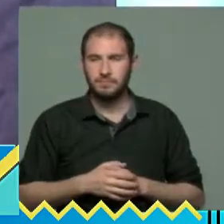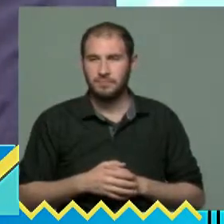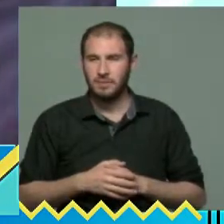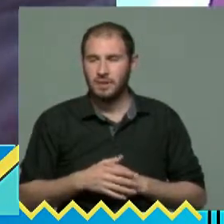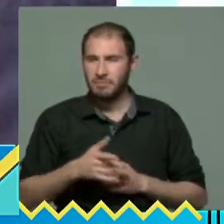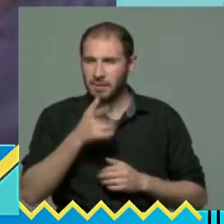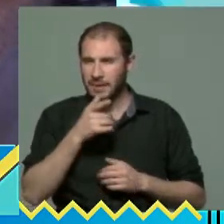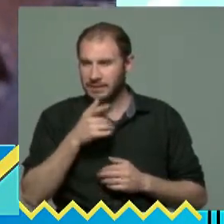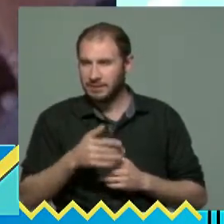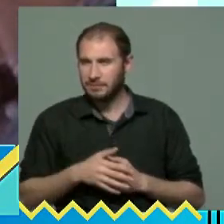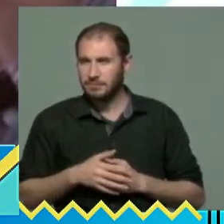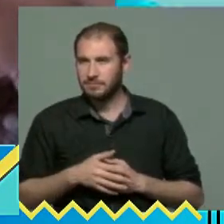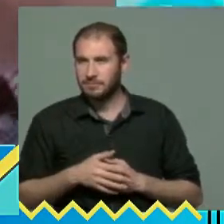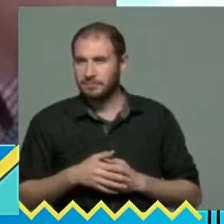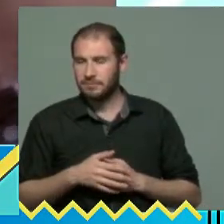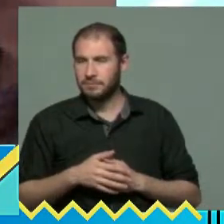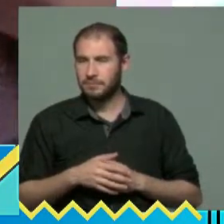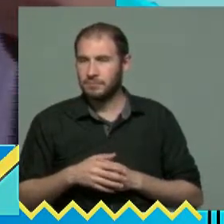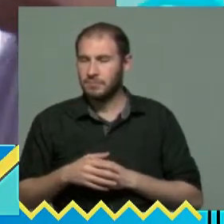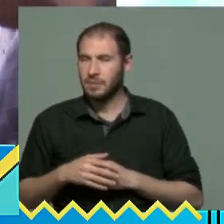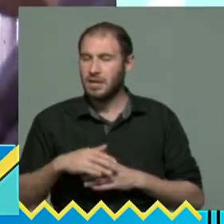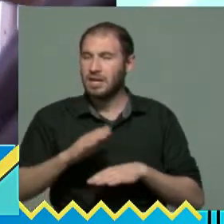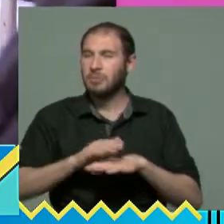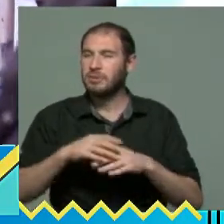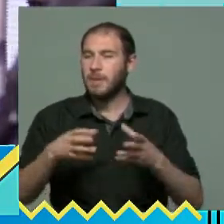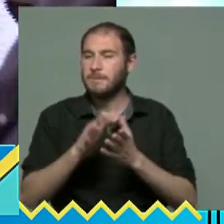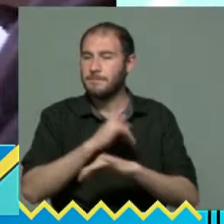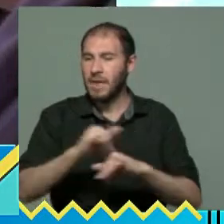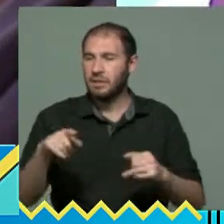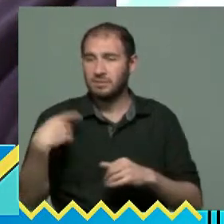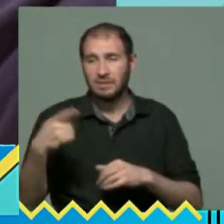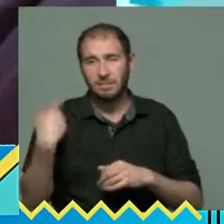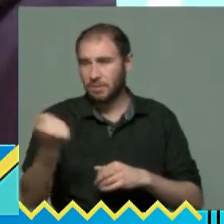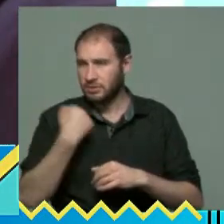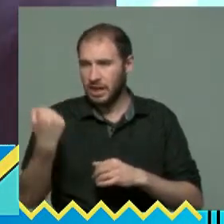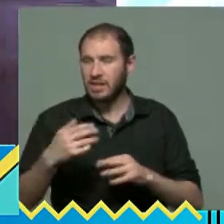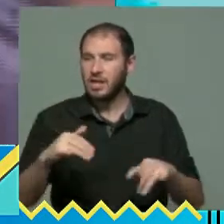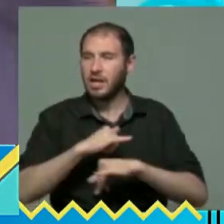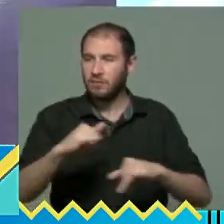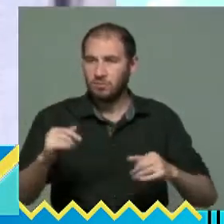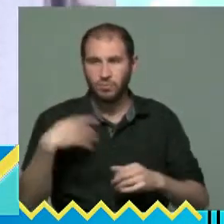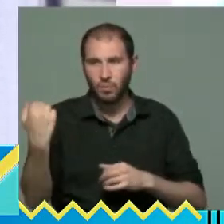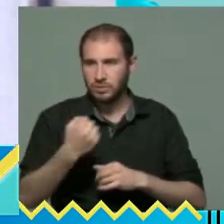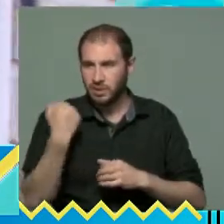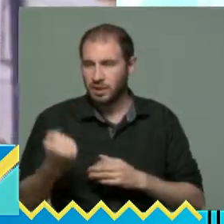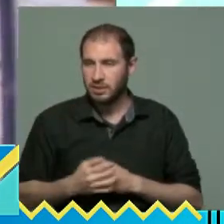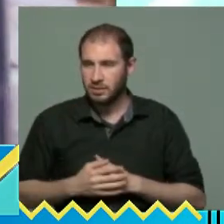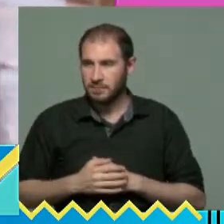Mira, yo creo que el rol de los medios siempre es un rol importante, ¿no? La información es